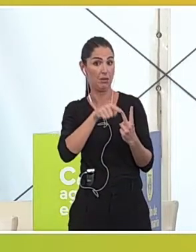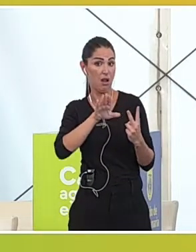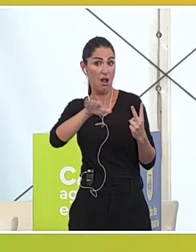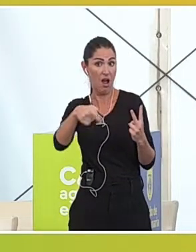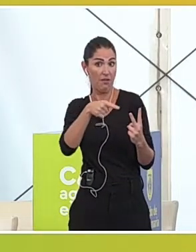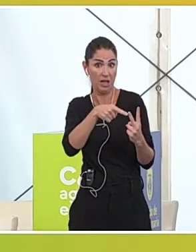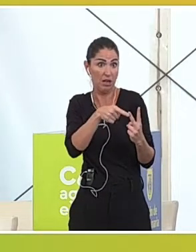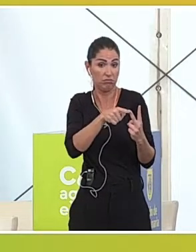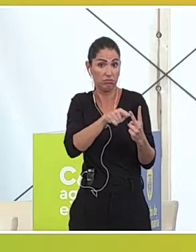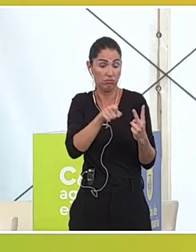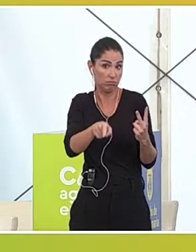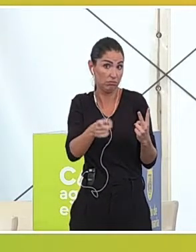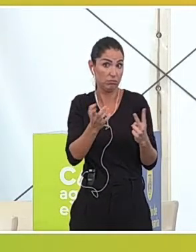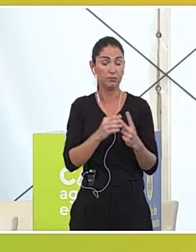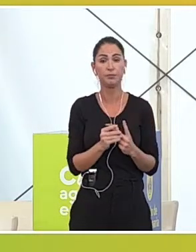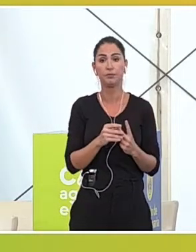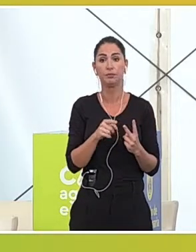ha resultado